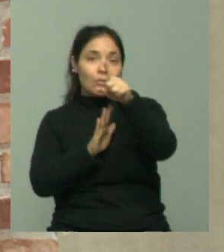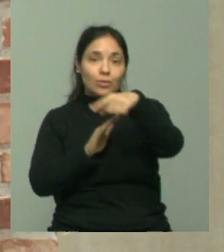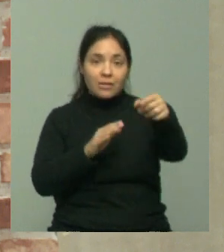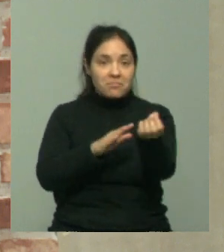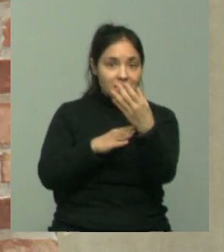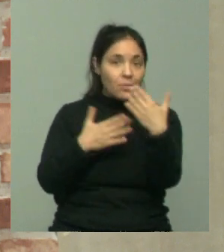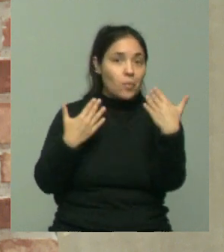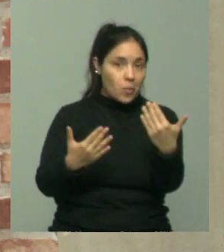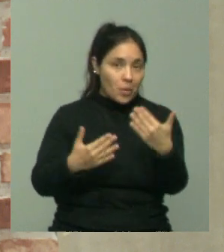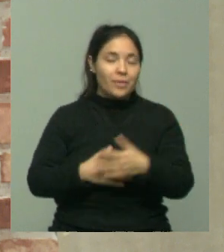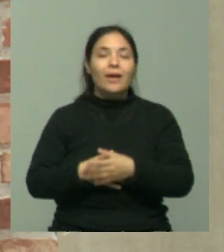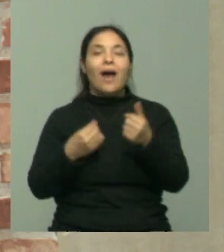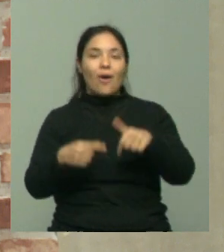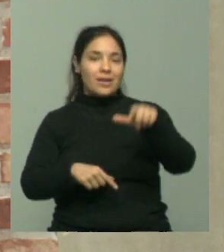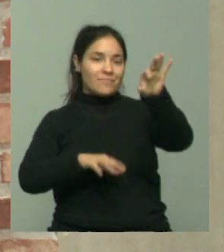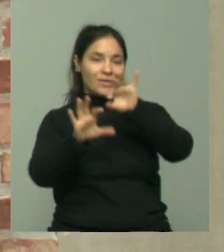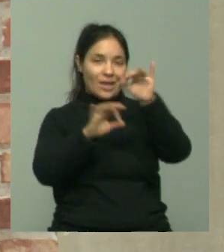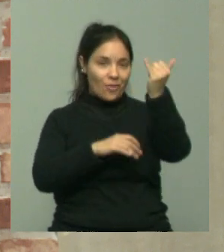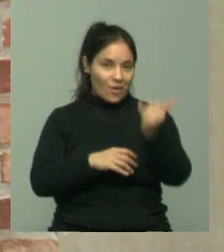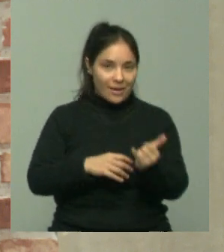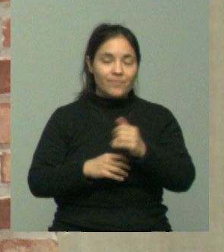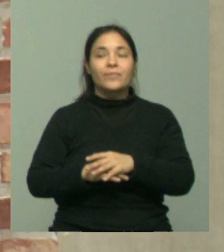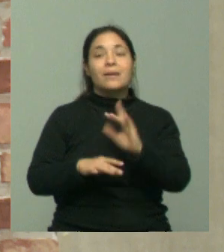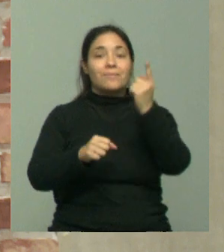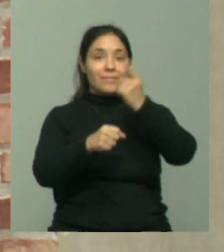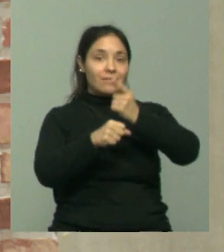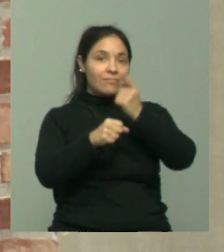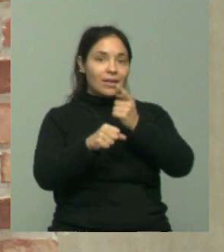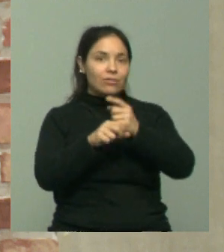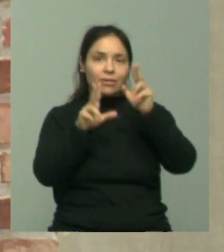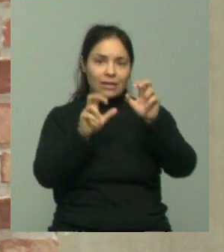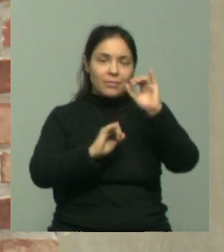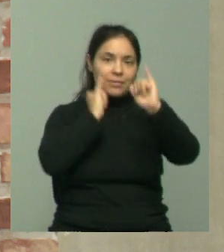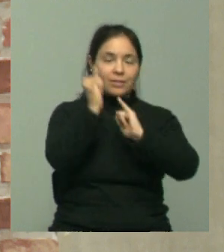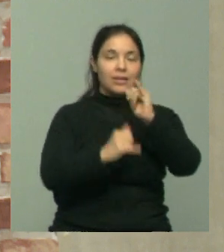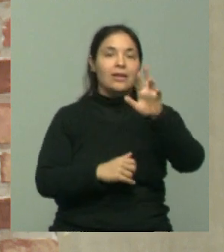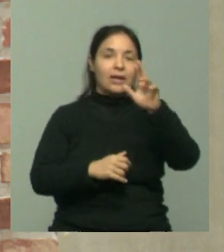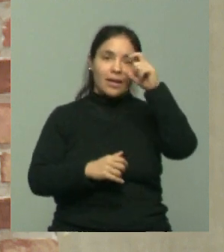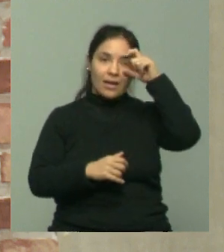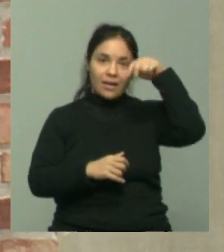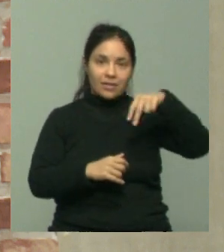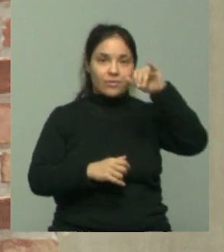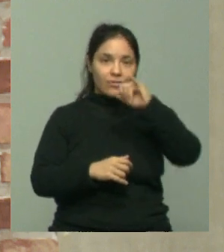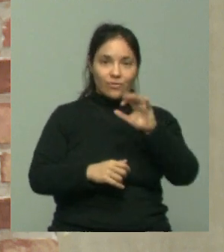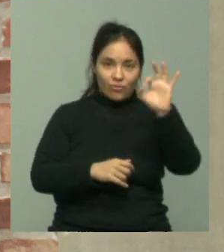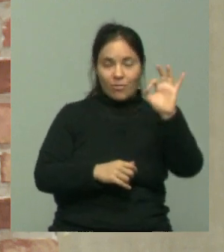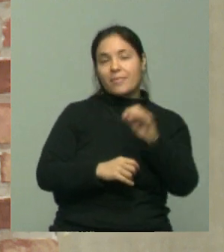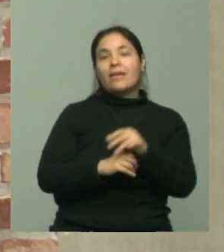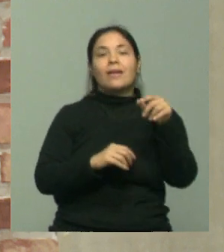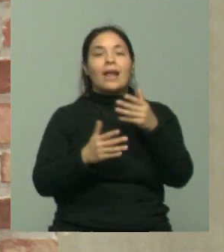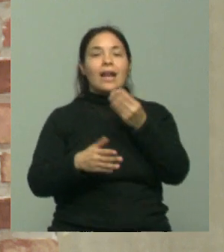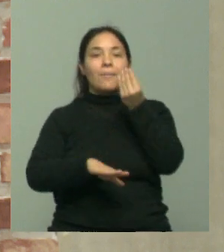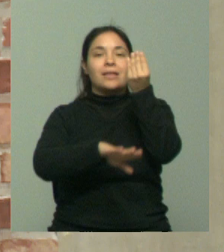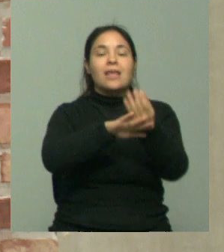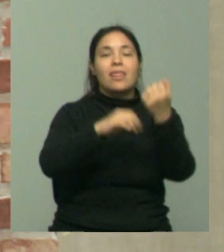hacer porque tenemos invitados. Primero vamos a hacer, nos vamos a detener en esto, en Renzo de Deportes, por supuesto un representante deportivo